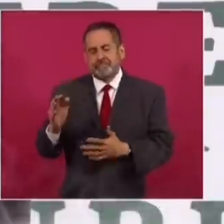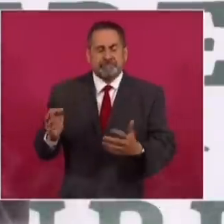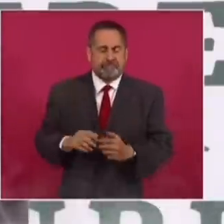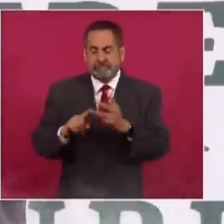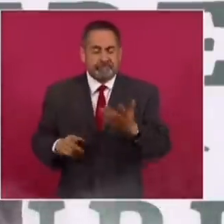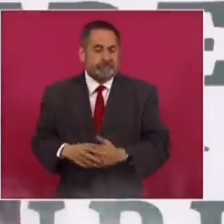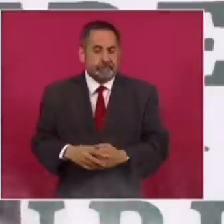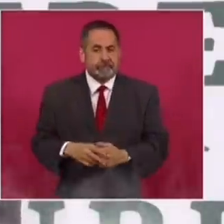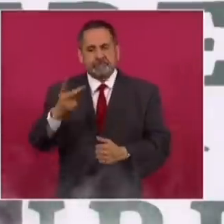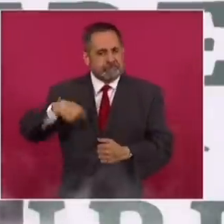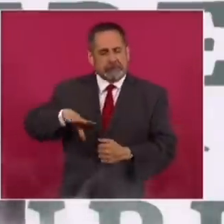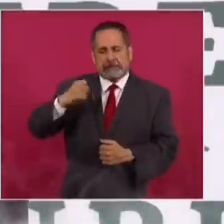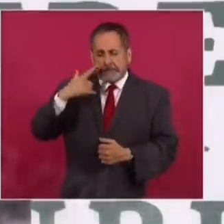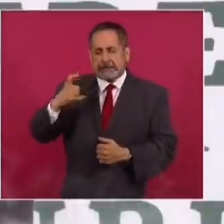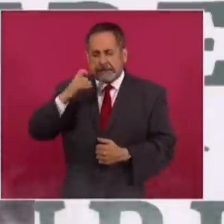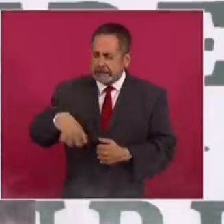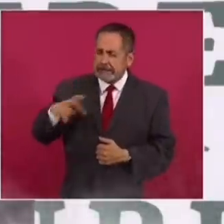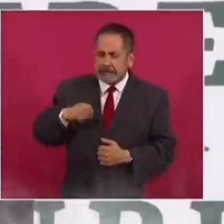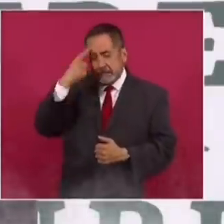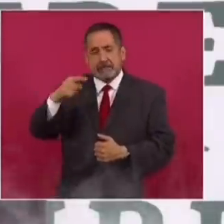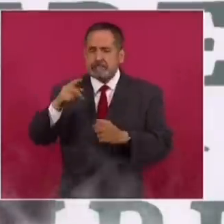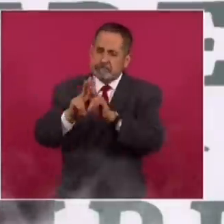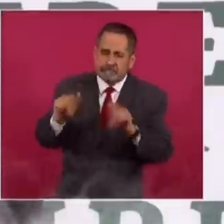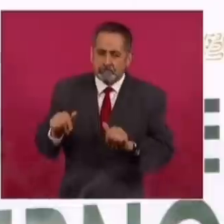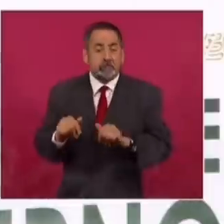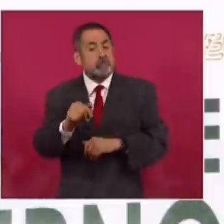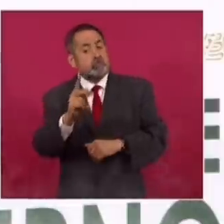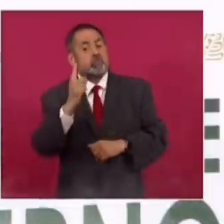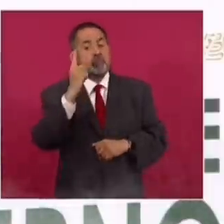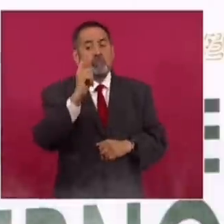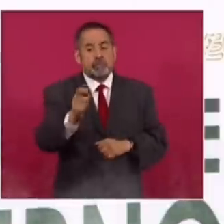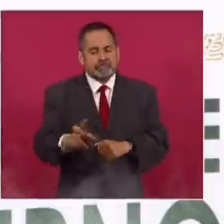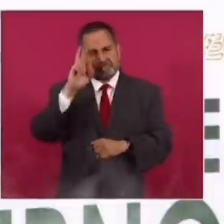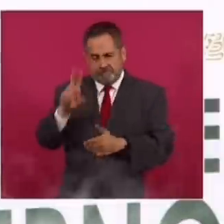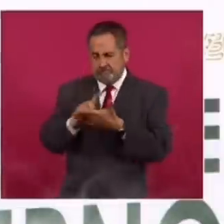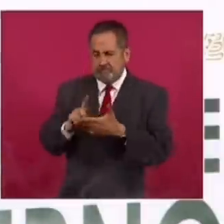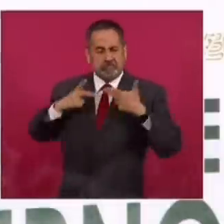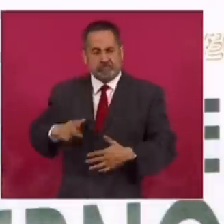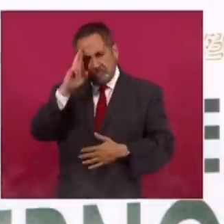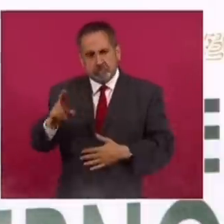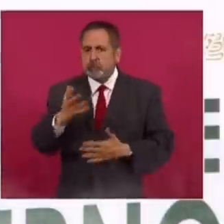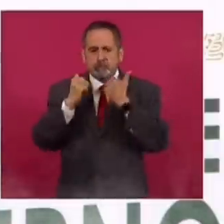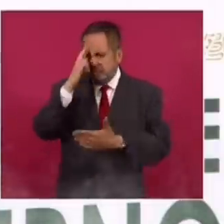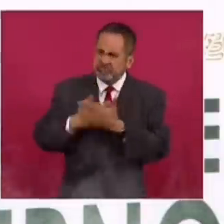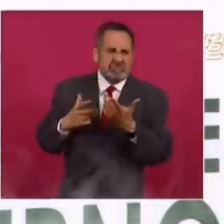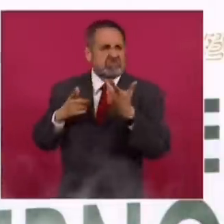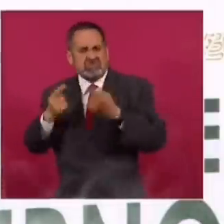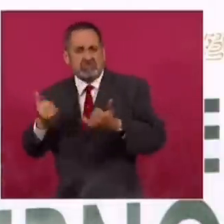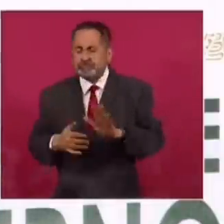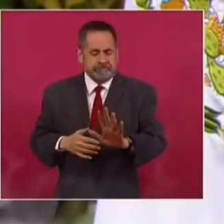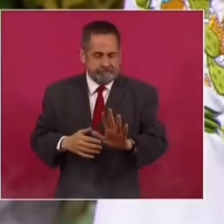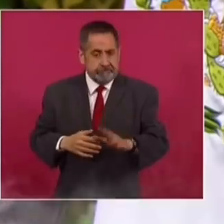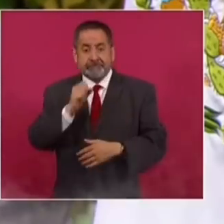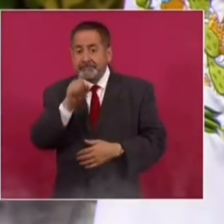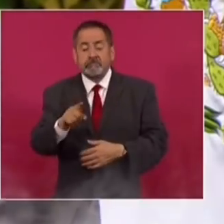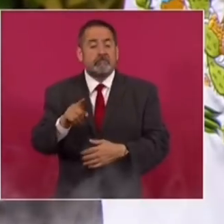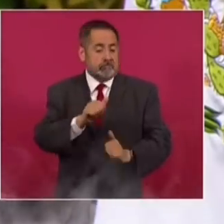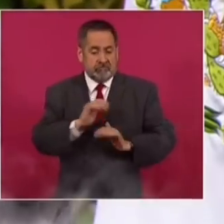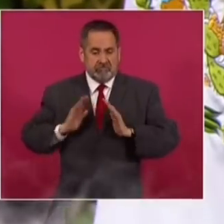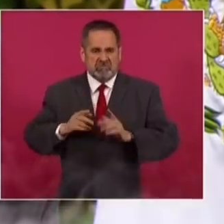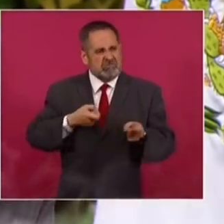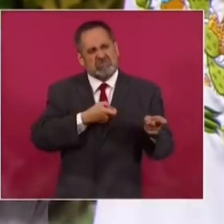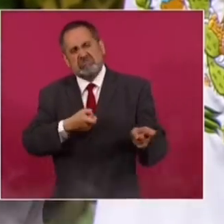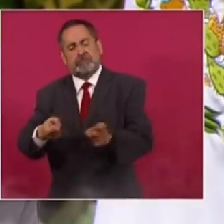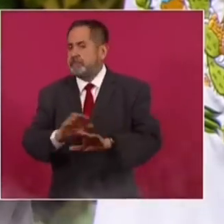para conseguir la paz se ha llevado a cabo sin violaciones a los derechos humanos sin el involucramiento de las fuerzas federales en